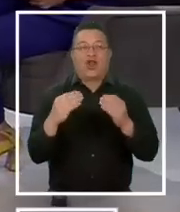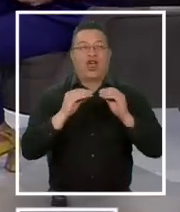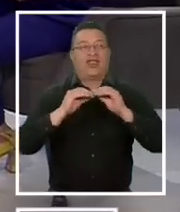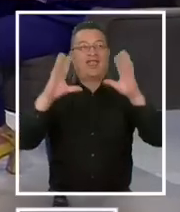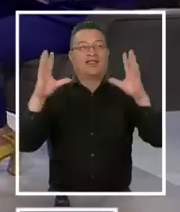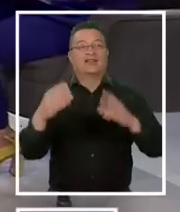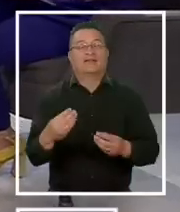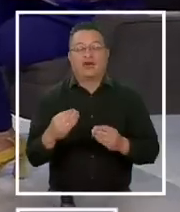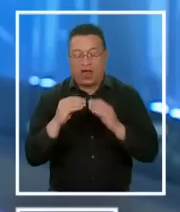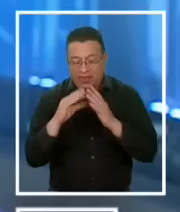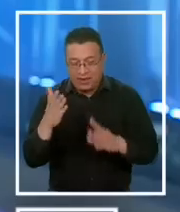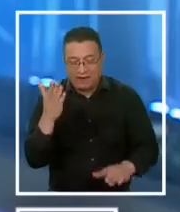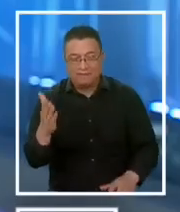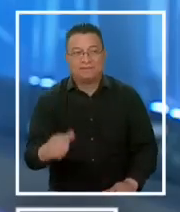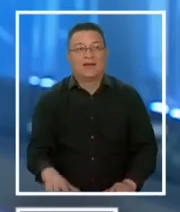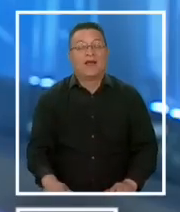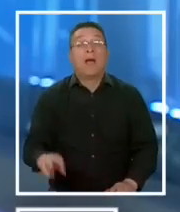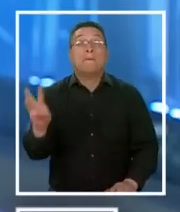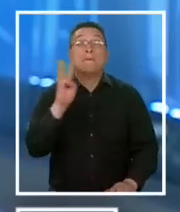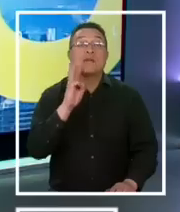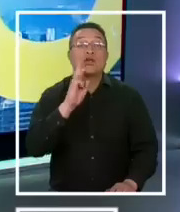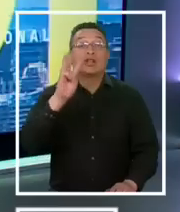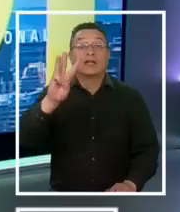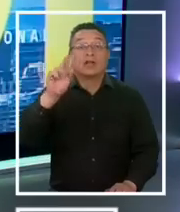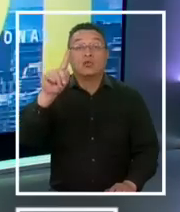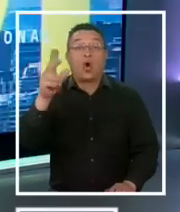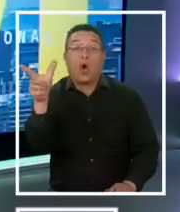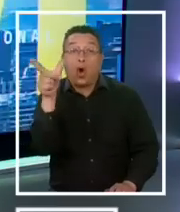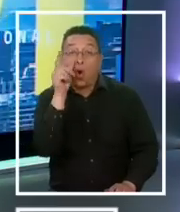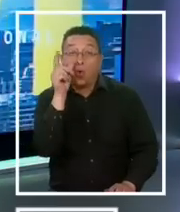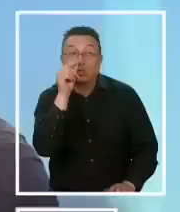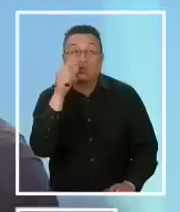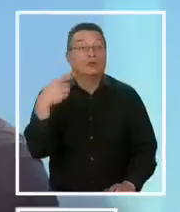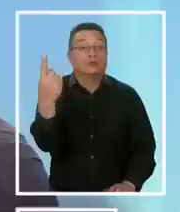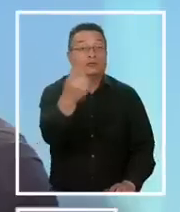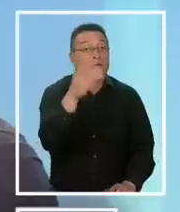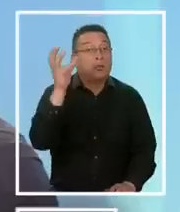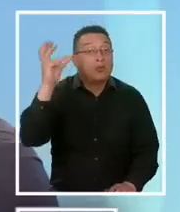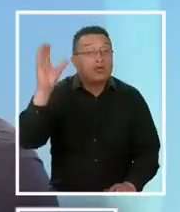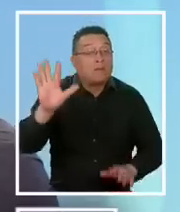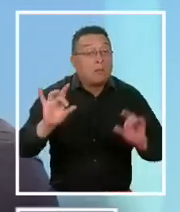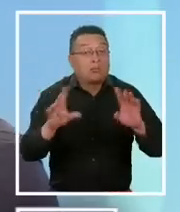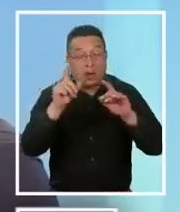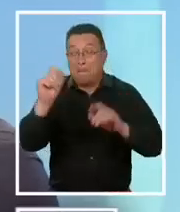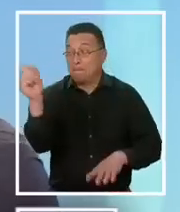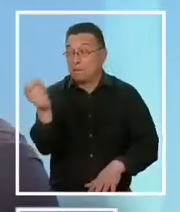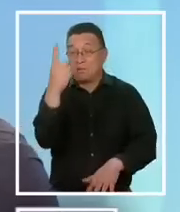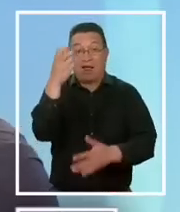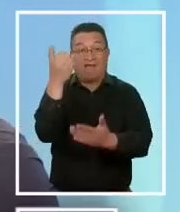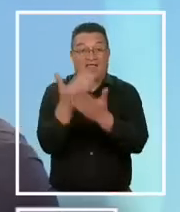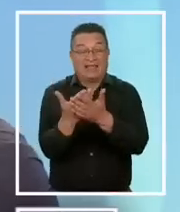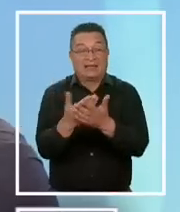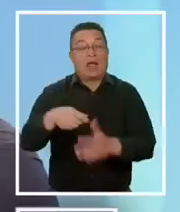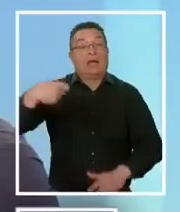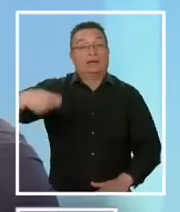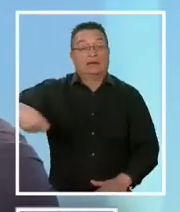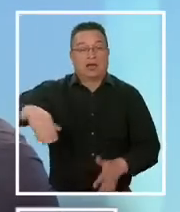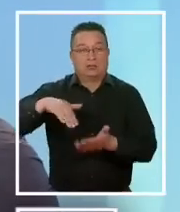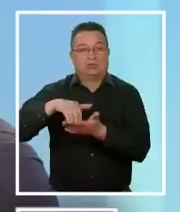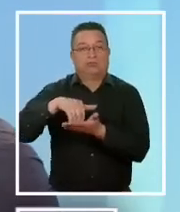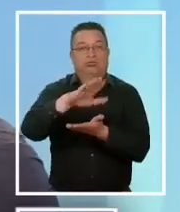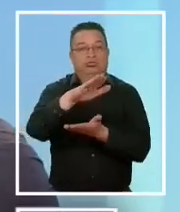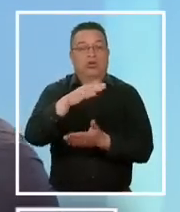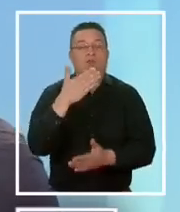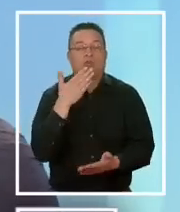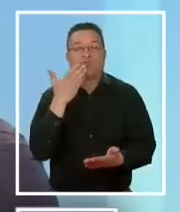buenos días Muy buenos días constanza bueno el miércoles 31 de octubre para los que no saben cierto por primera vez el senado rechazó una